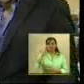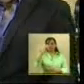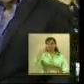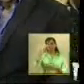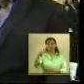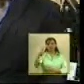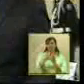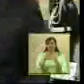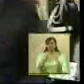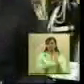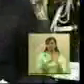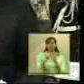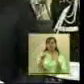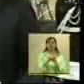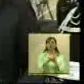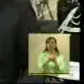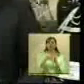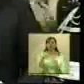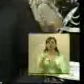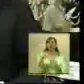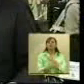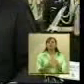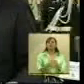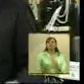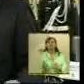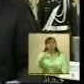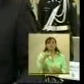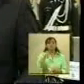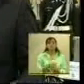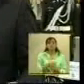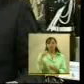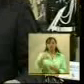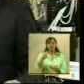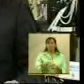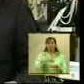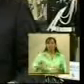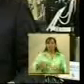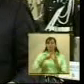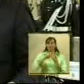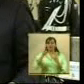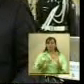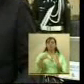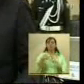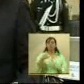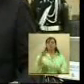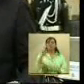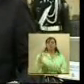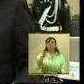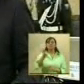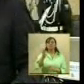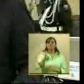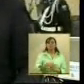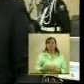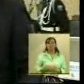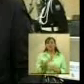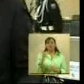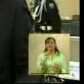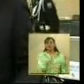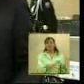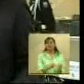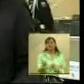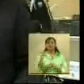Constitución y la ley de la República. Si bien es cierto, esta actitud violaba reglamentos de disciplina militar y del